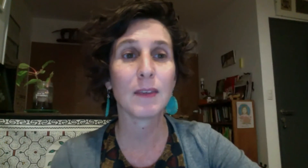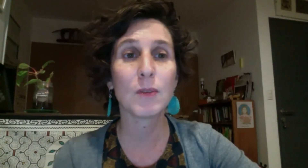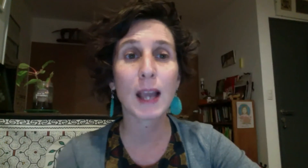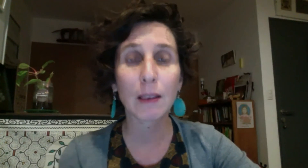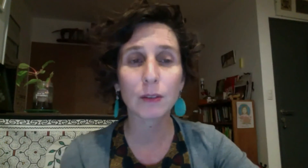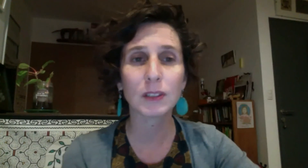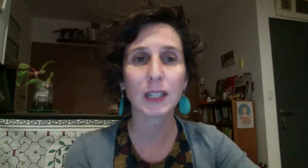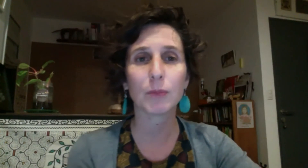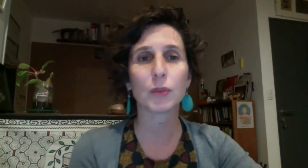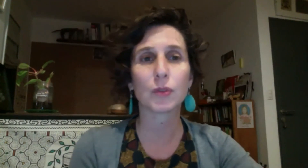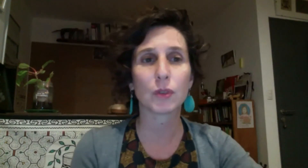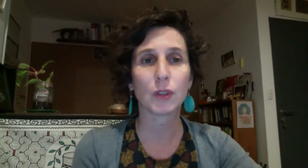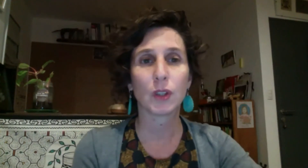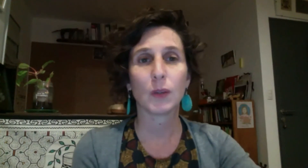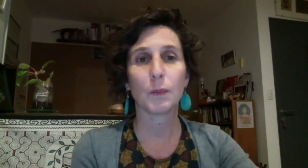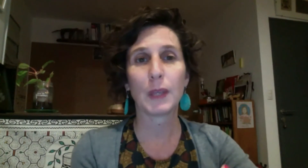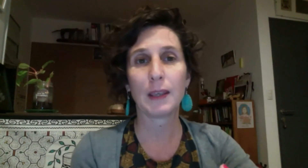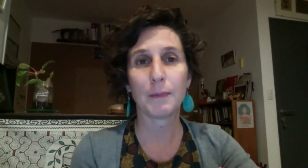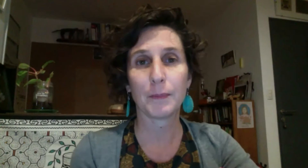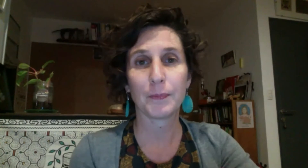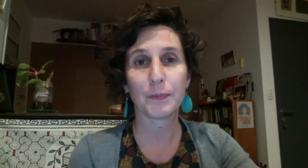De un lado tenemos